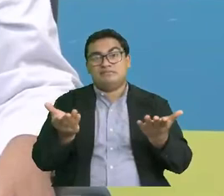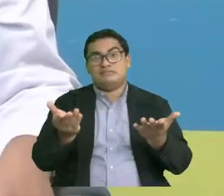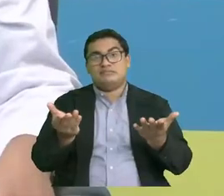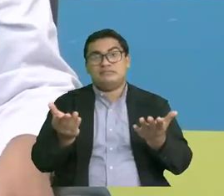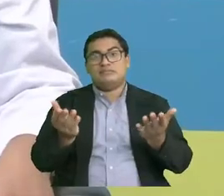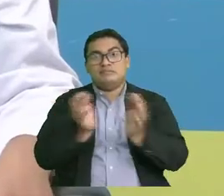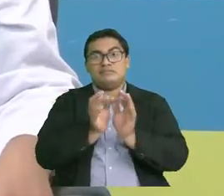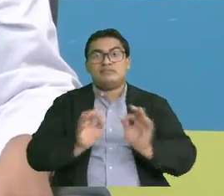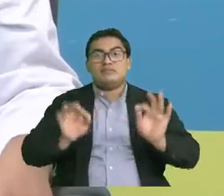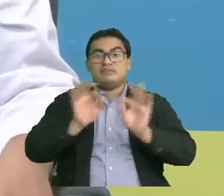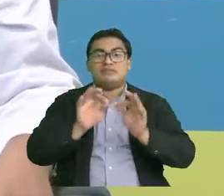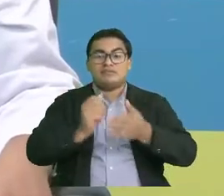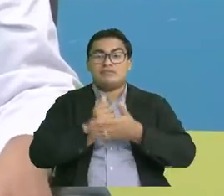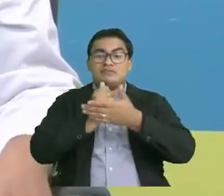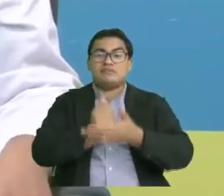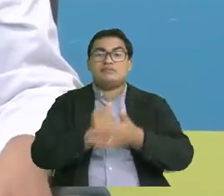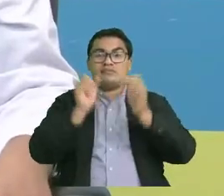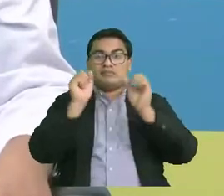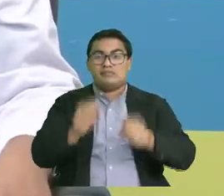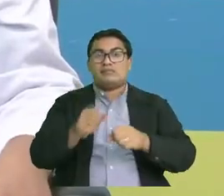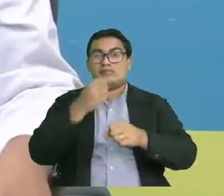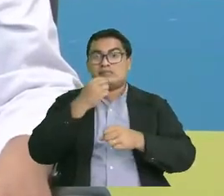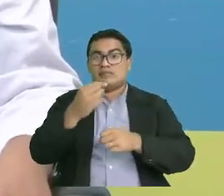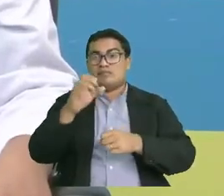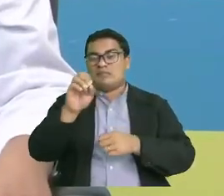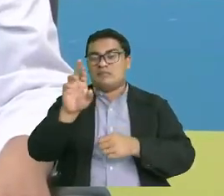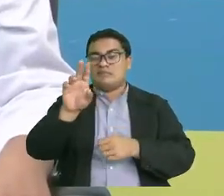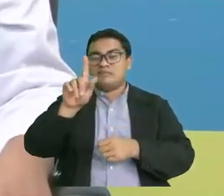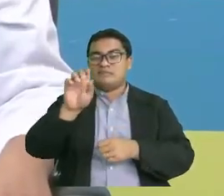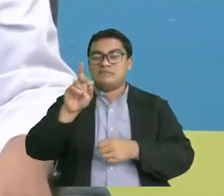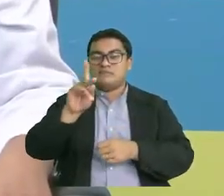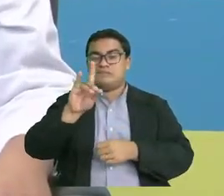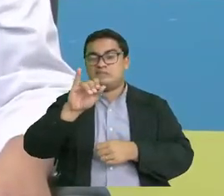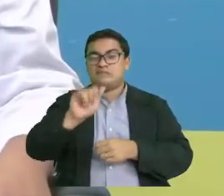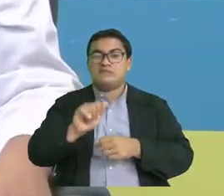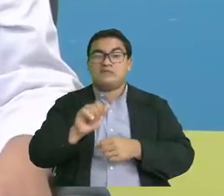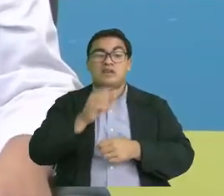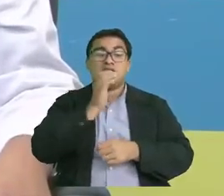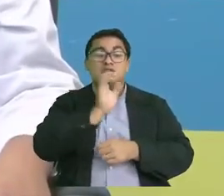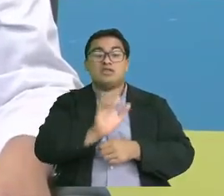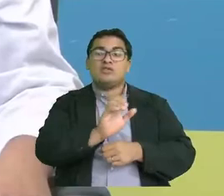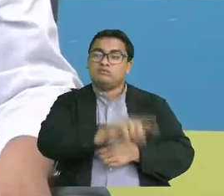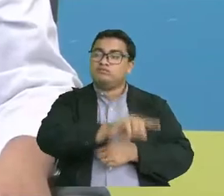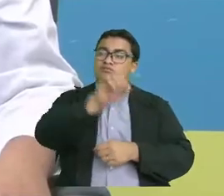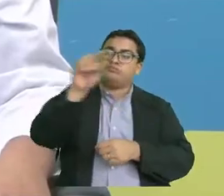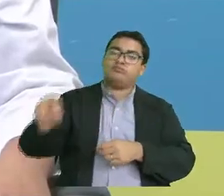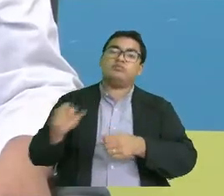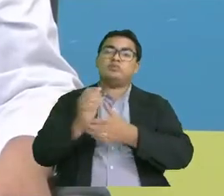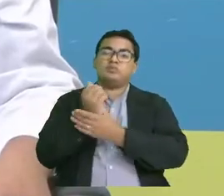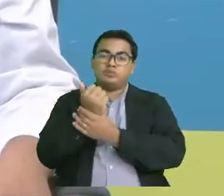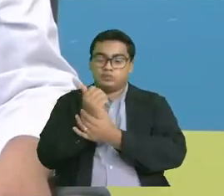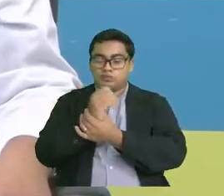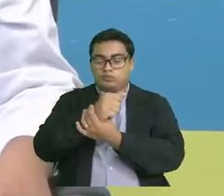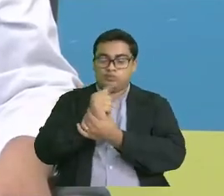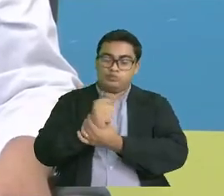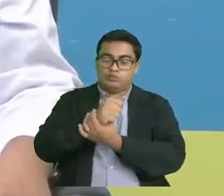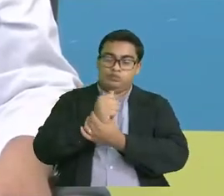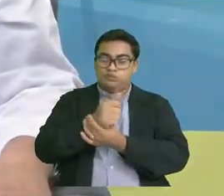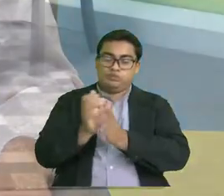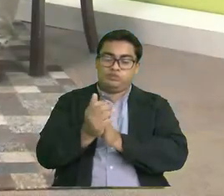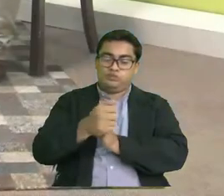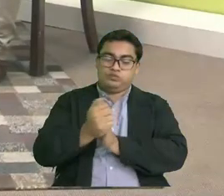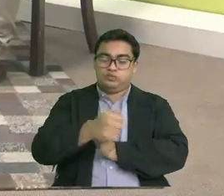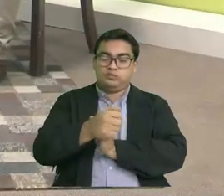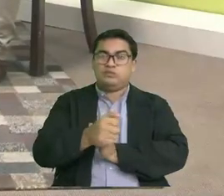te puede ayudar con un fisioterapeuta. Ustedes remiten como ortopedista al fisioterapeuta. Así inmediatamente. Así para es. Ir corrigiendo y muchas veces